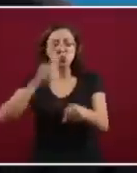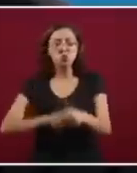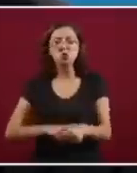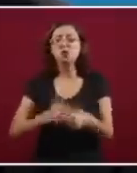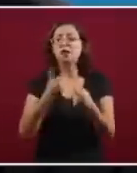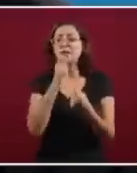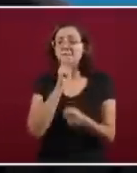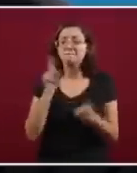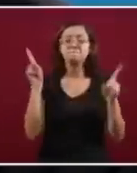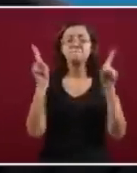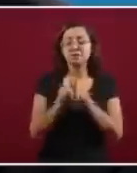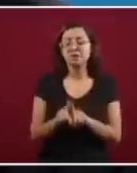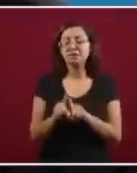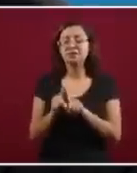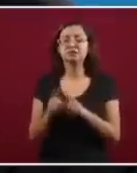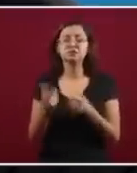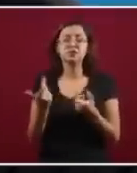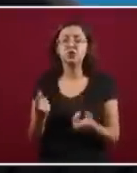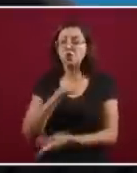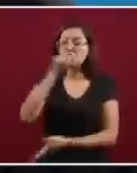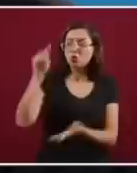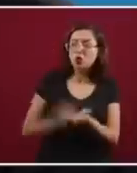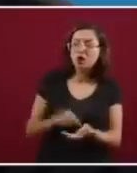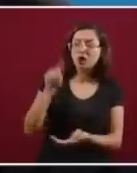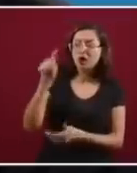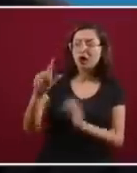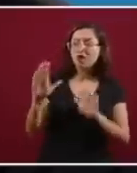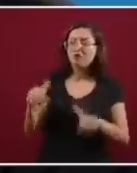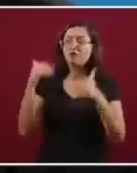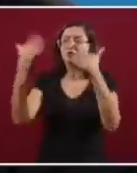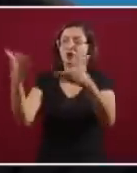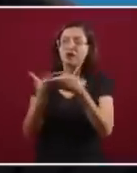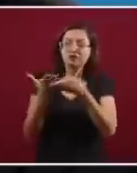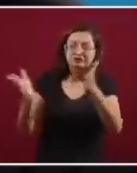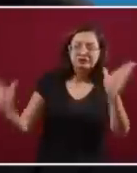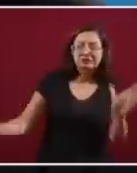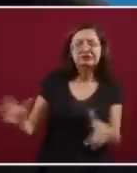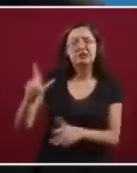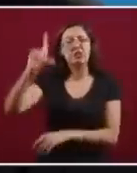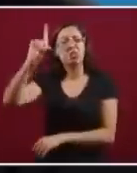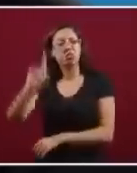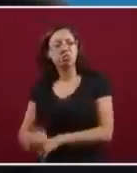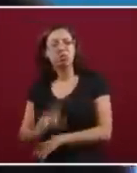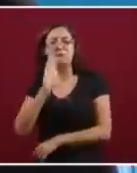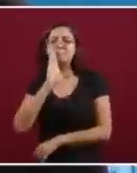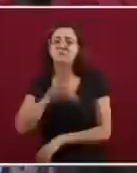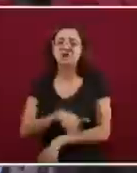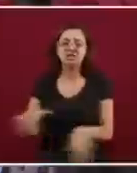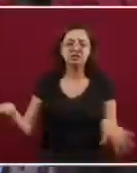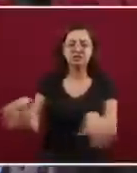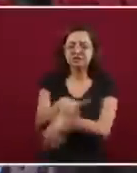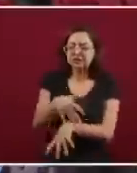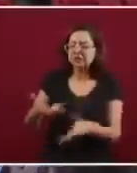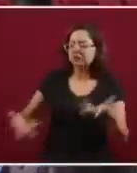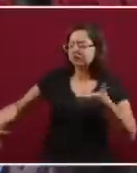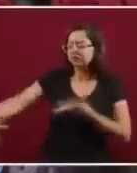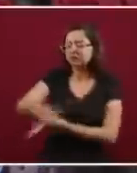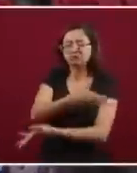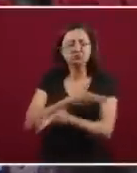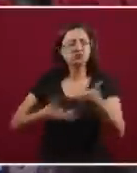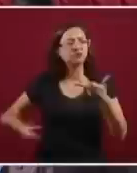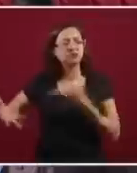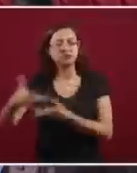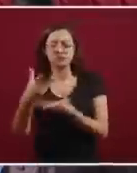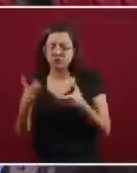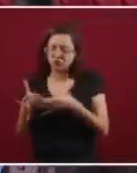físico está degradado y está reducido donde no hay una convivencia armónica entre